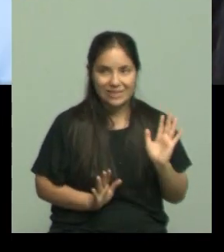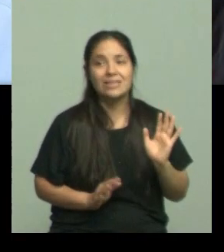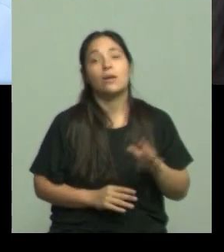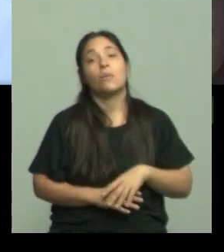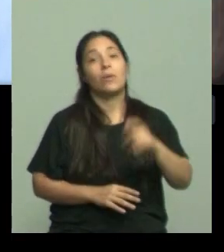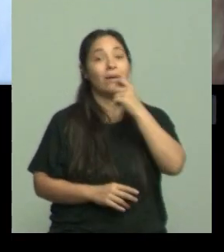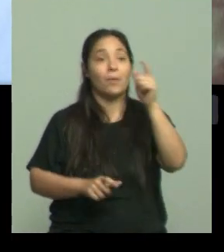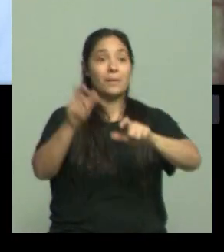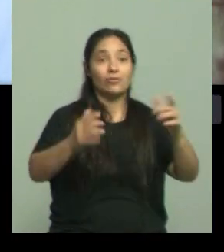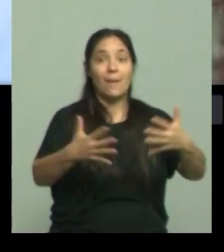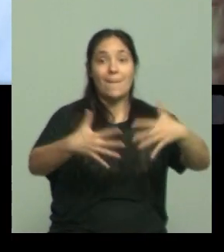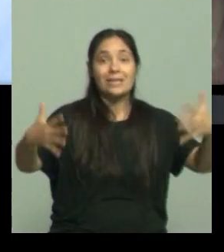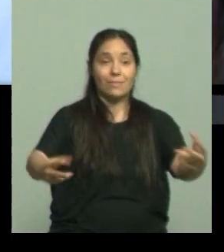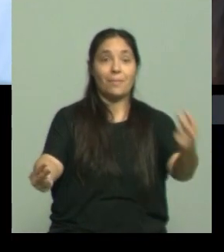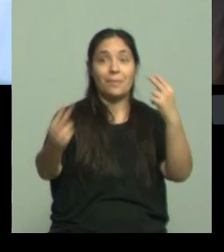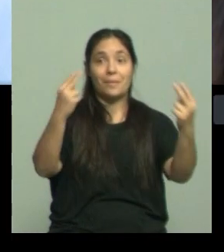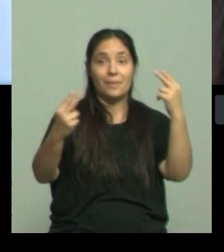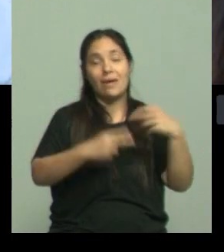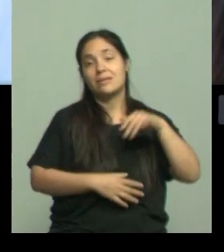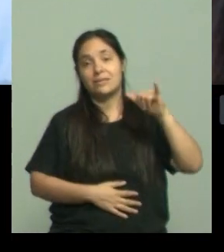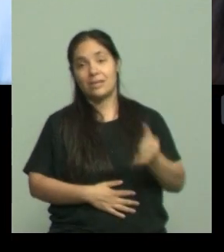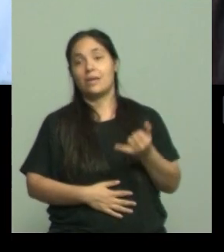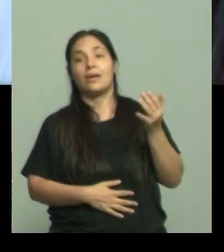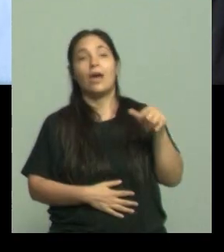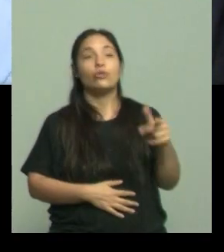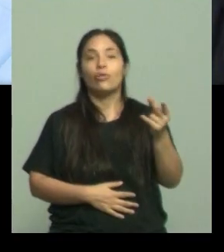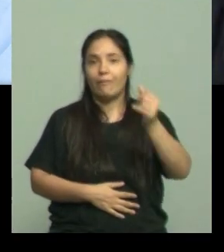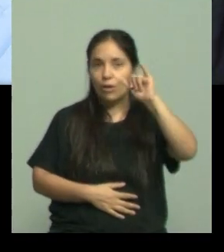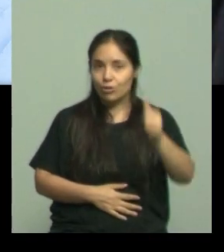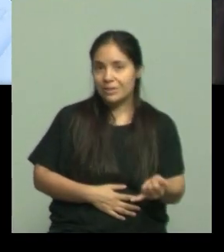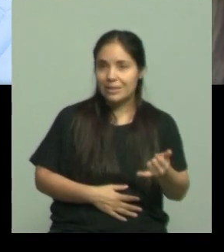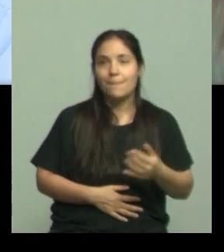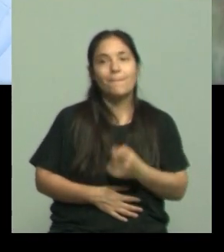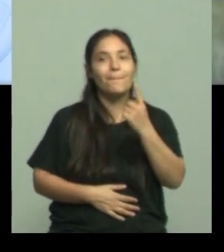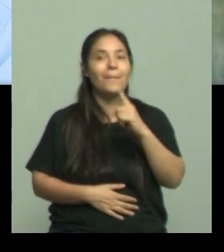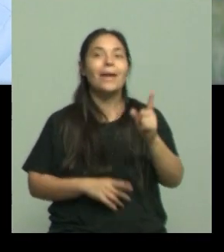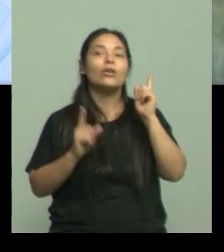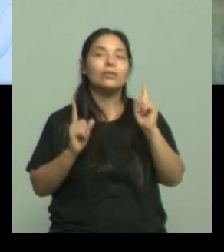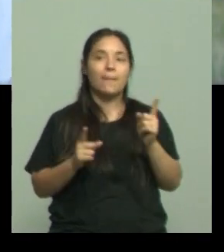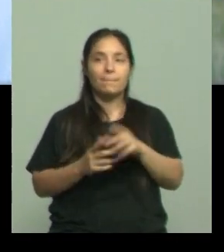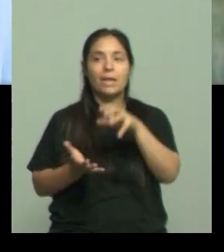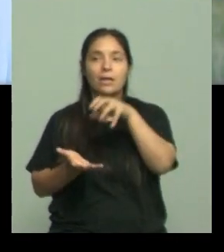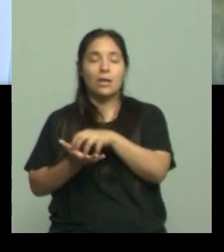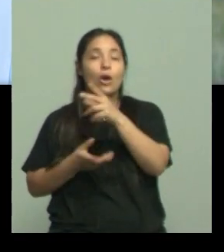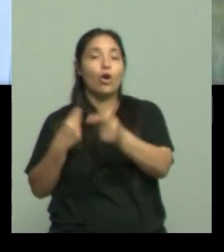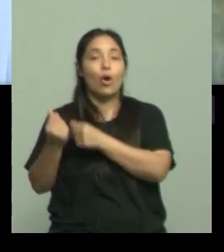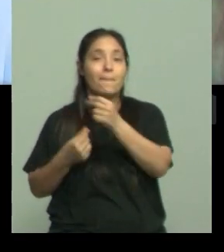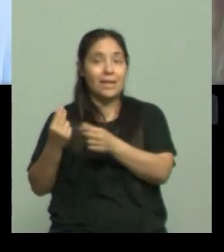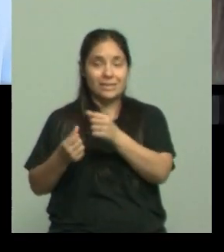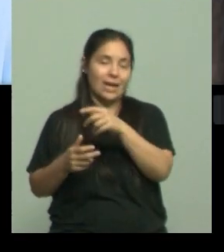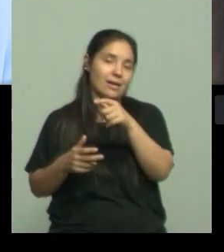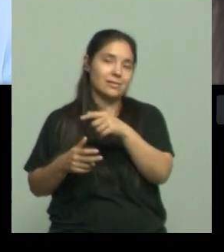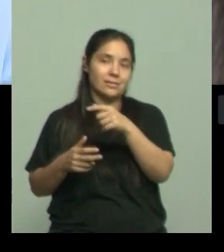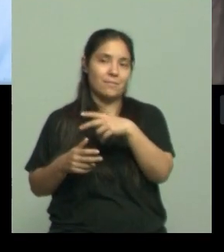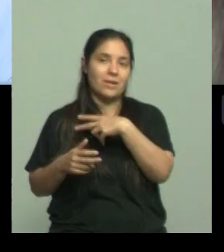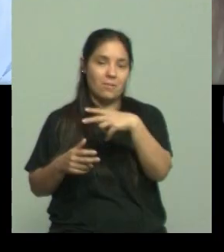bien? Bueno, sí. ¿Que me vea más gente y ser influyente? Sí, por supuesto, es todo un valor. Pero también los medios comerciales buscan rating